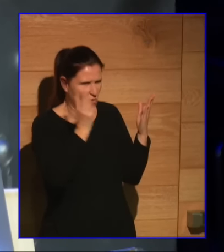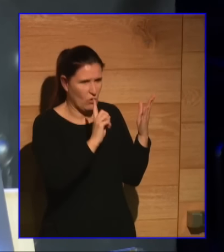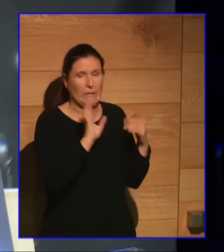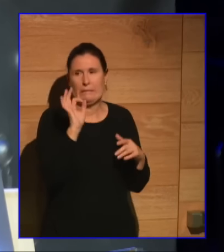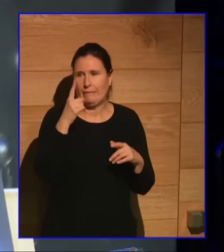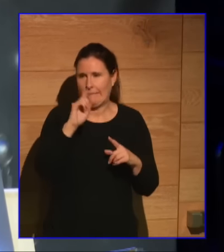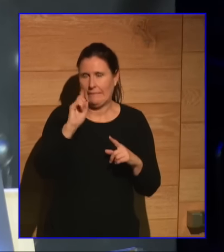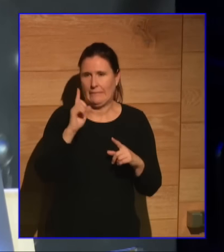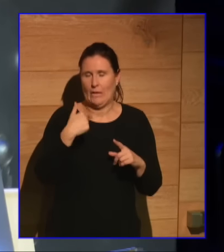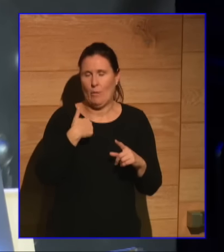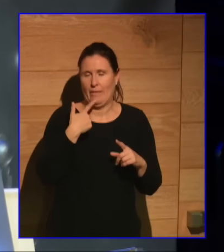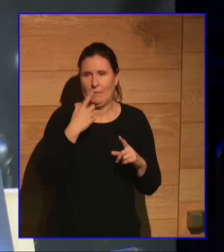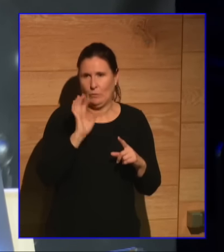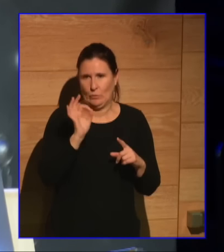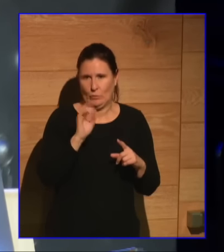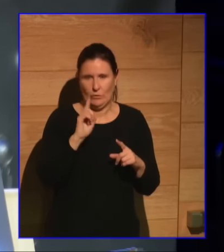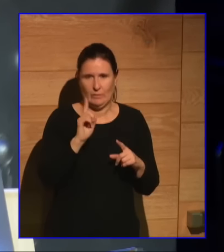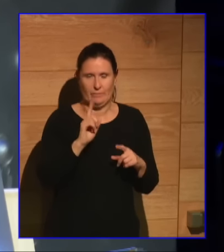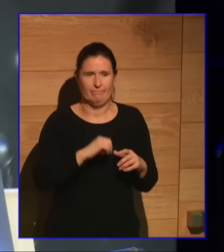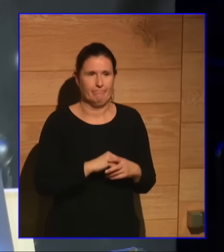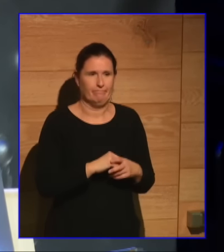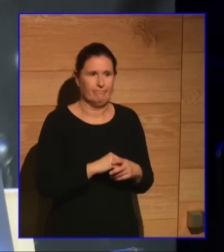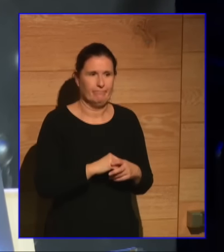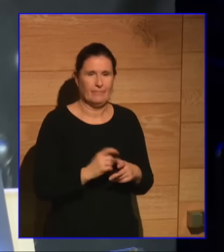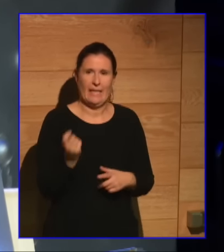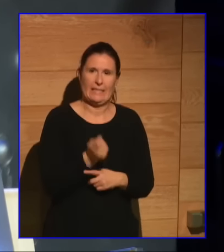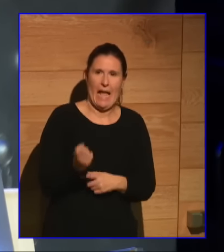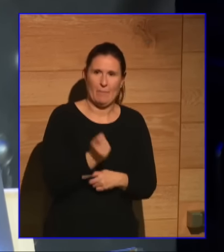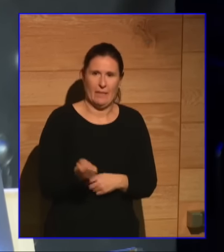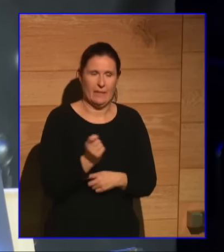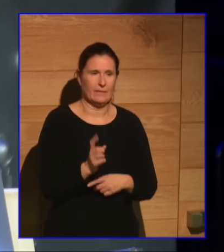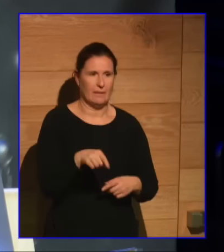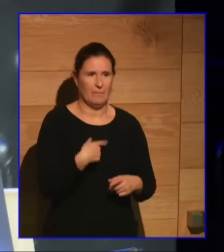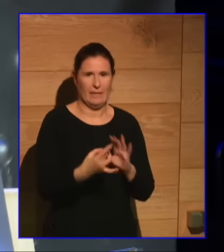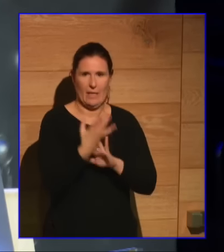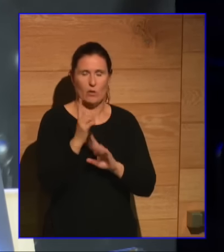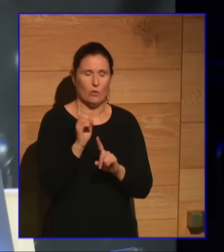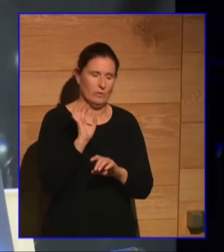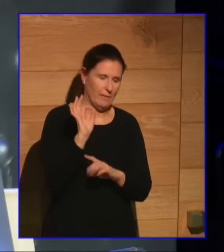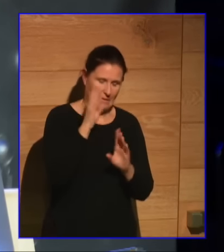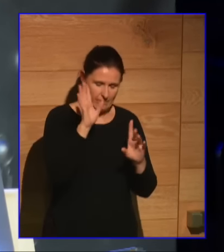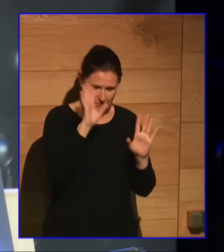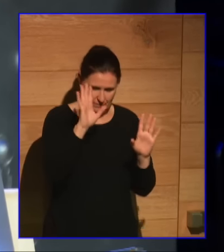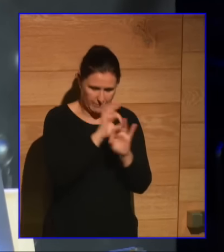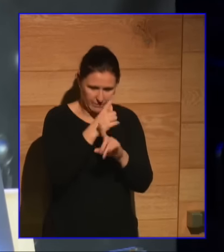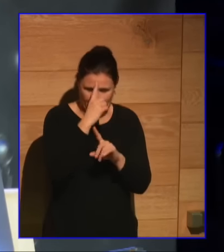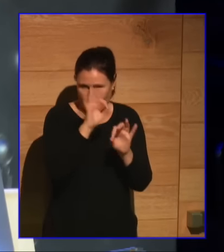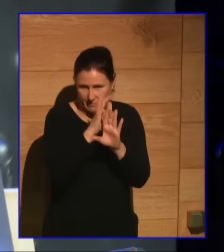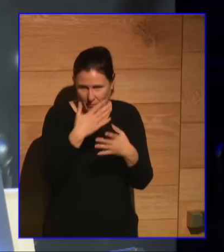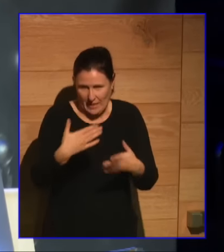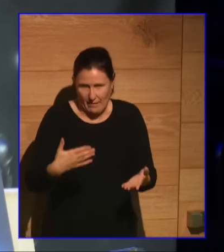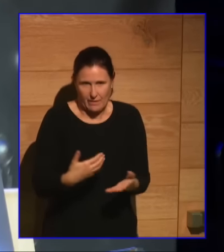No, es verdad, United Artists era de Chaplin, por ejemplo. Sí, claro, sí, y Douglas Fairbanks y Mel Pickford. Es verdad, me he flipado, ya está, no pasa